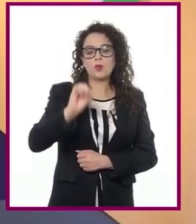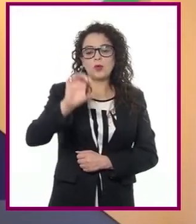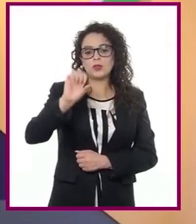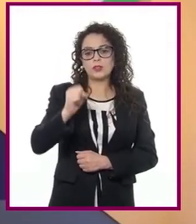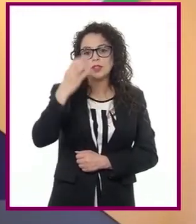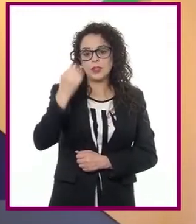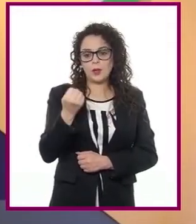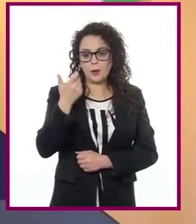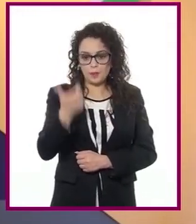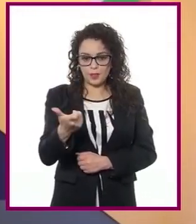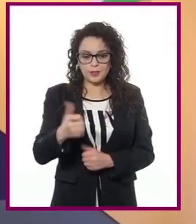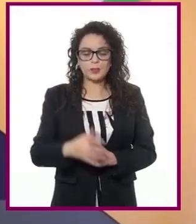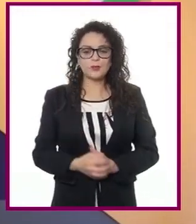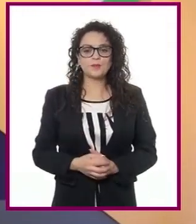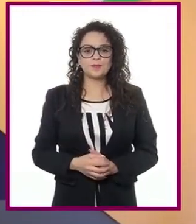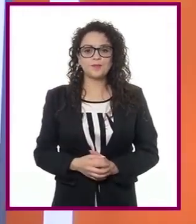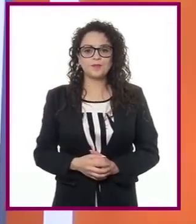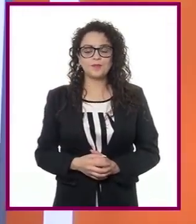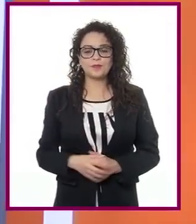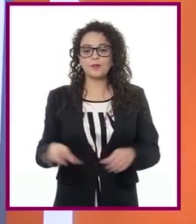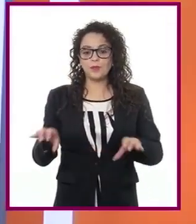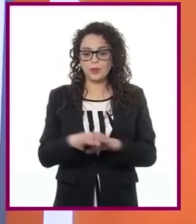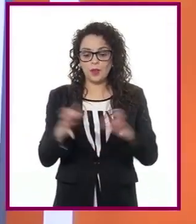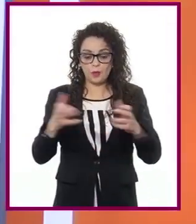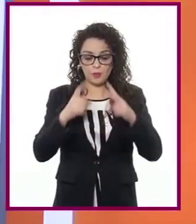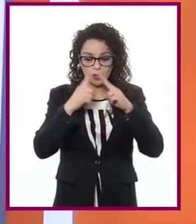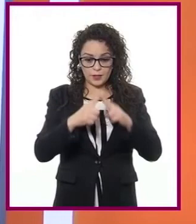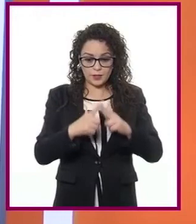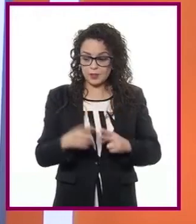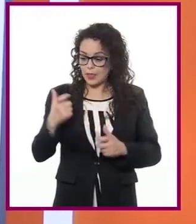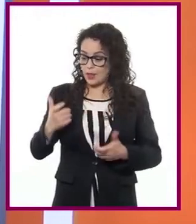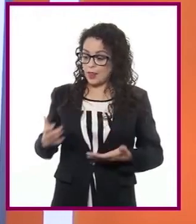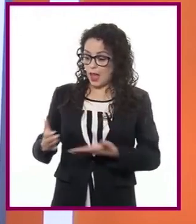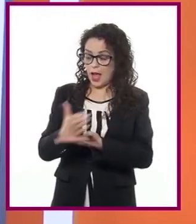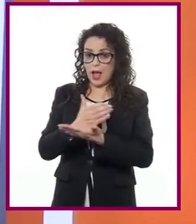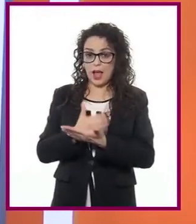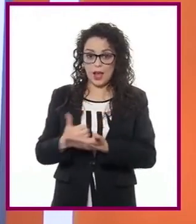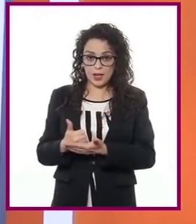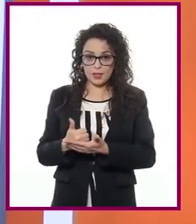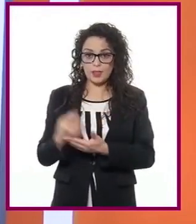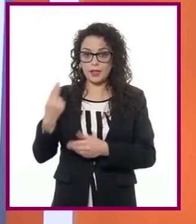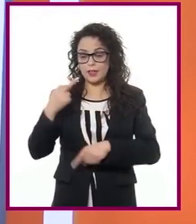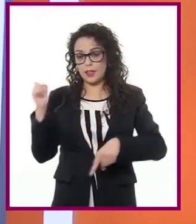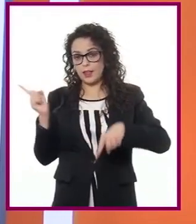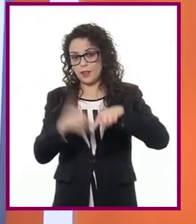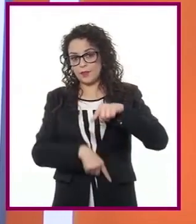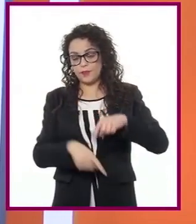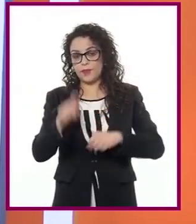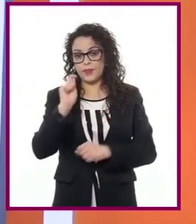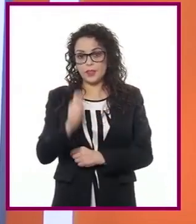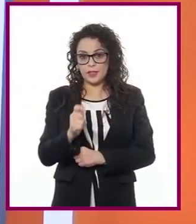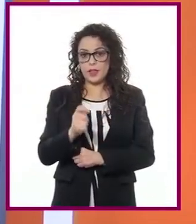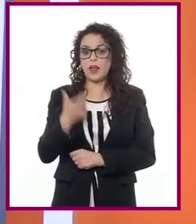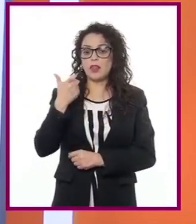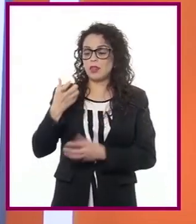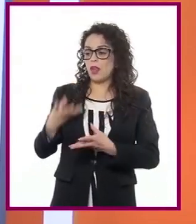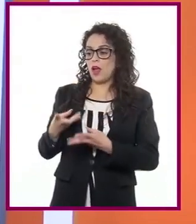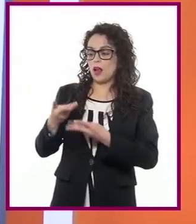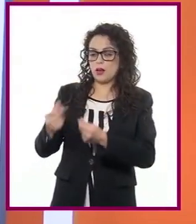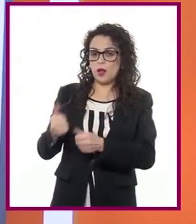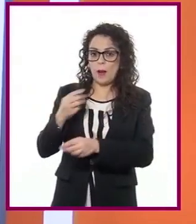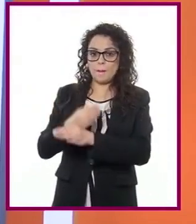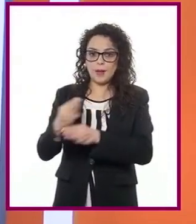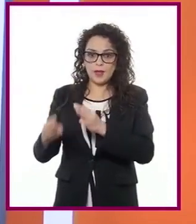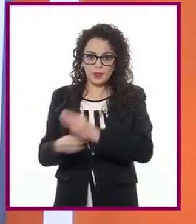134.69 pesos. Para calcular la ganancia neta, debemos descontar el monto de la inversión al